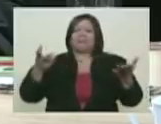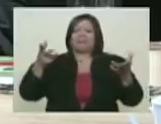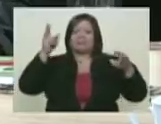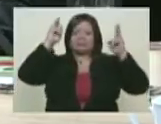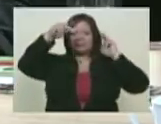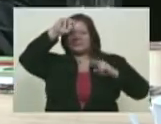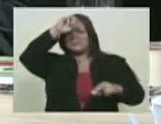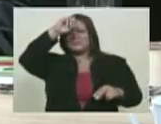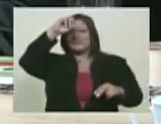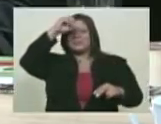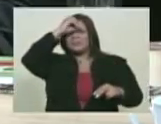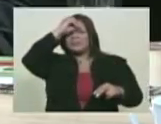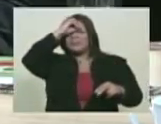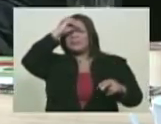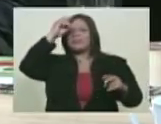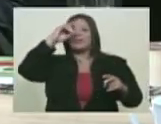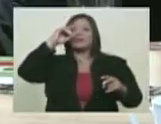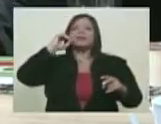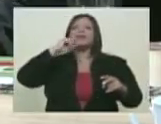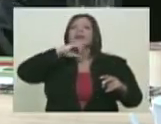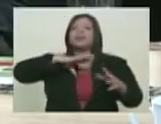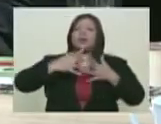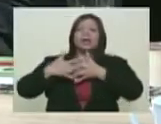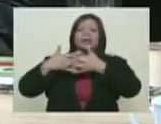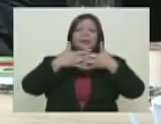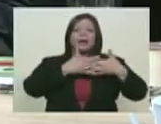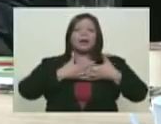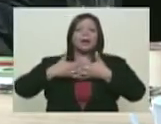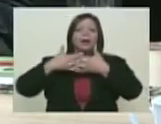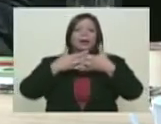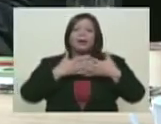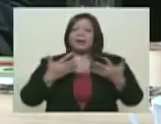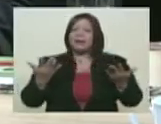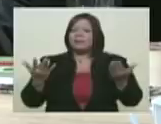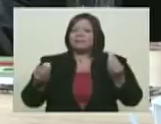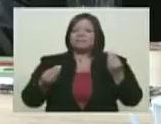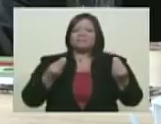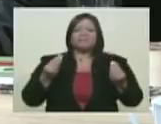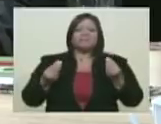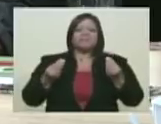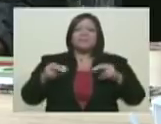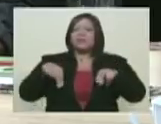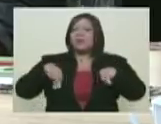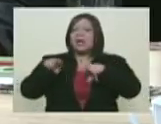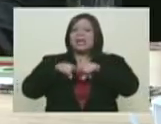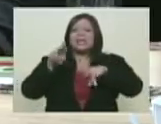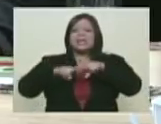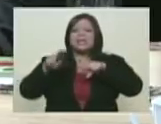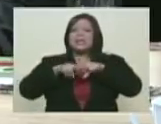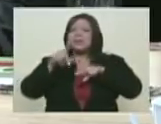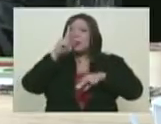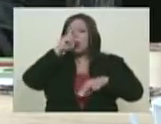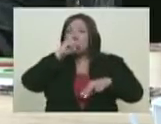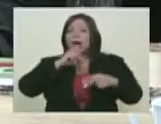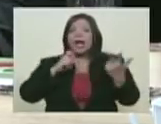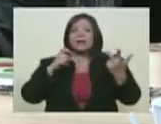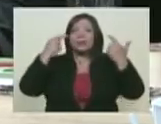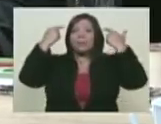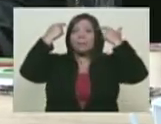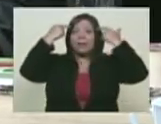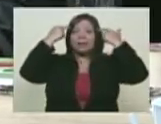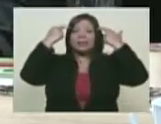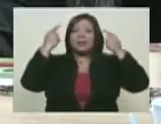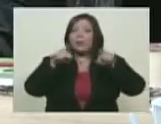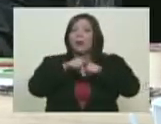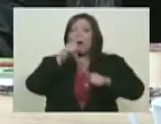analfabeta funcional, sepa tanto de historia de los Estados Unidos como un niño de un año, porque más no le da, me